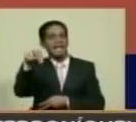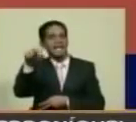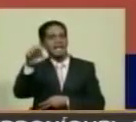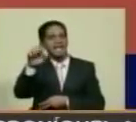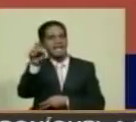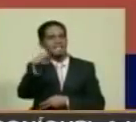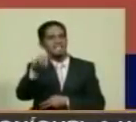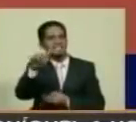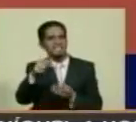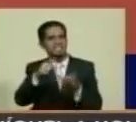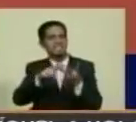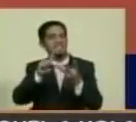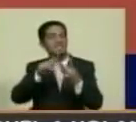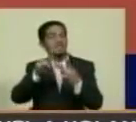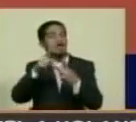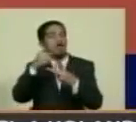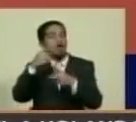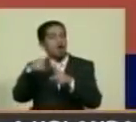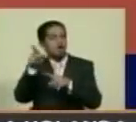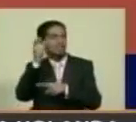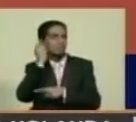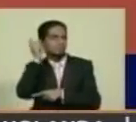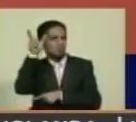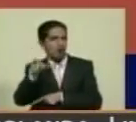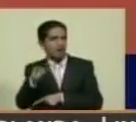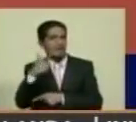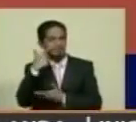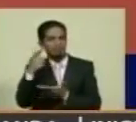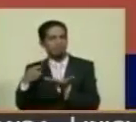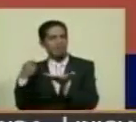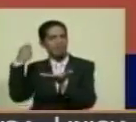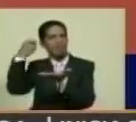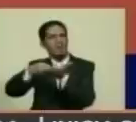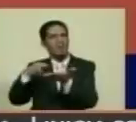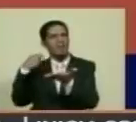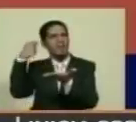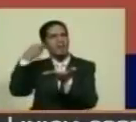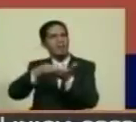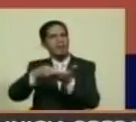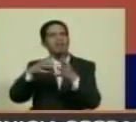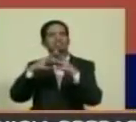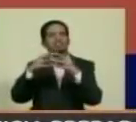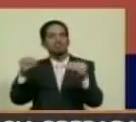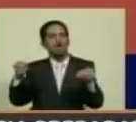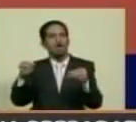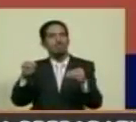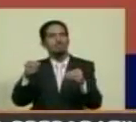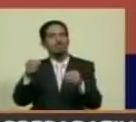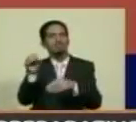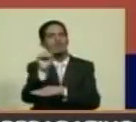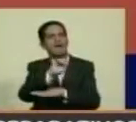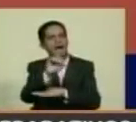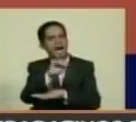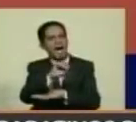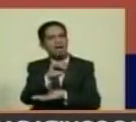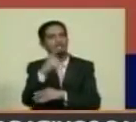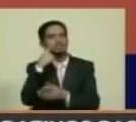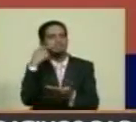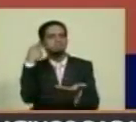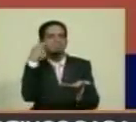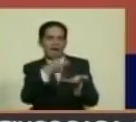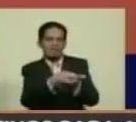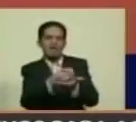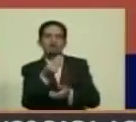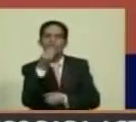Maye, ocurre todas las cancelaciones de todos los vehículos, de todo el dinero para alimentación,